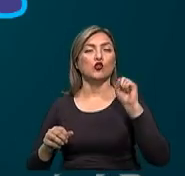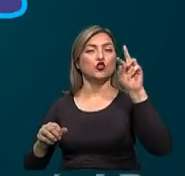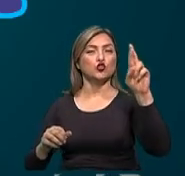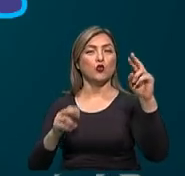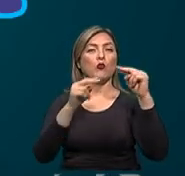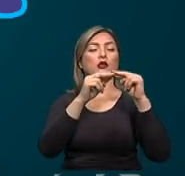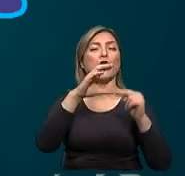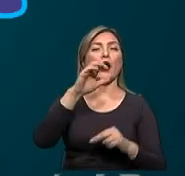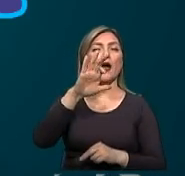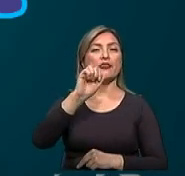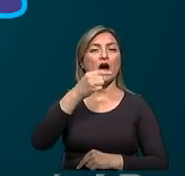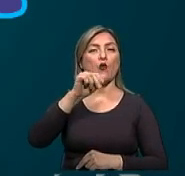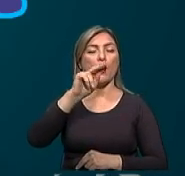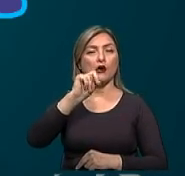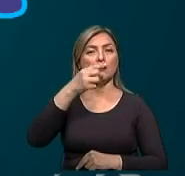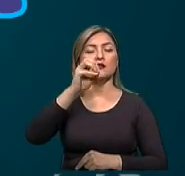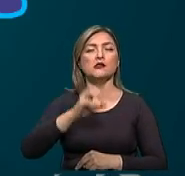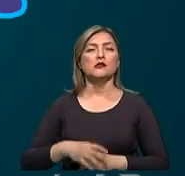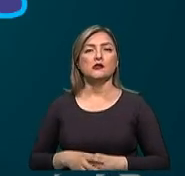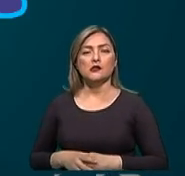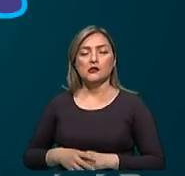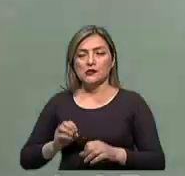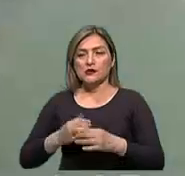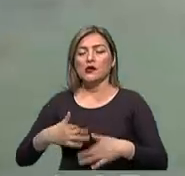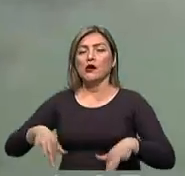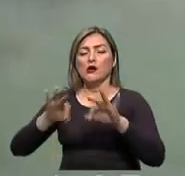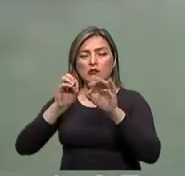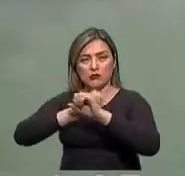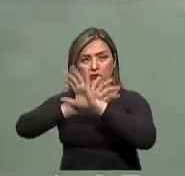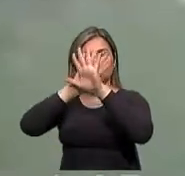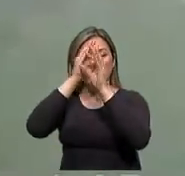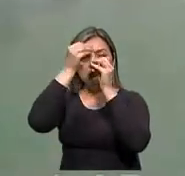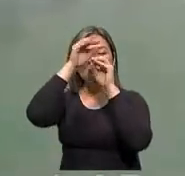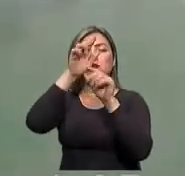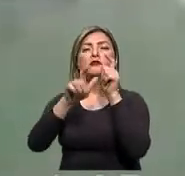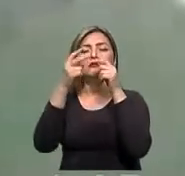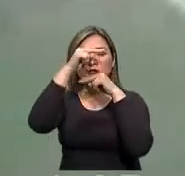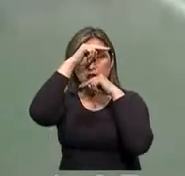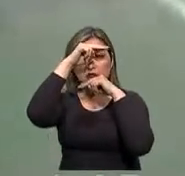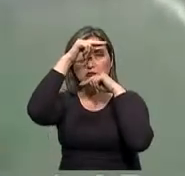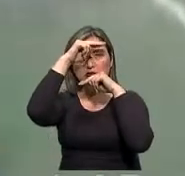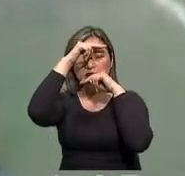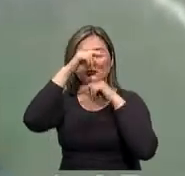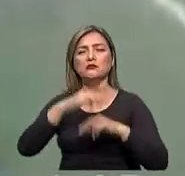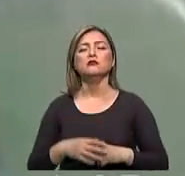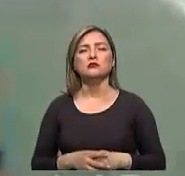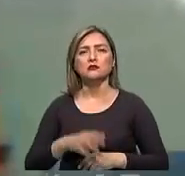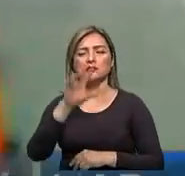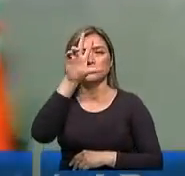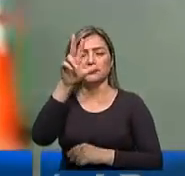queda mucho más claro a la ciudadanía. Es importante mencionar a todos nuestros televidentes que se han habilitado